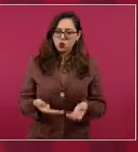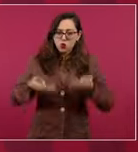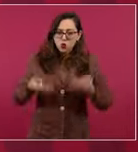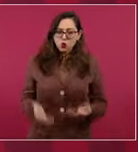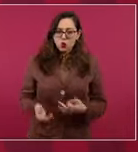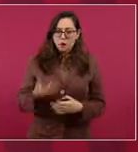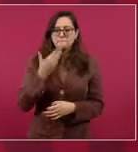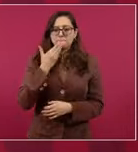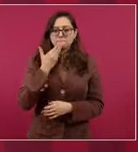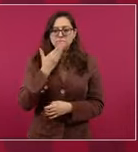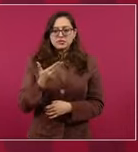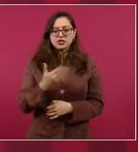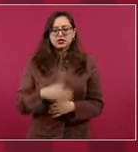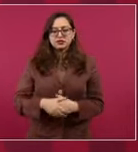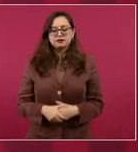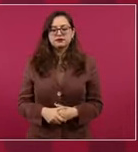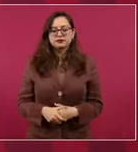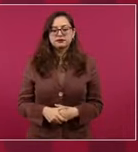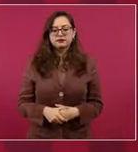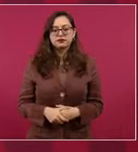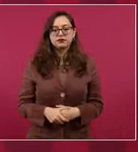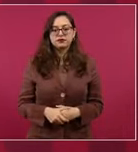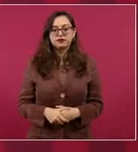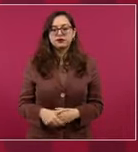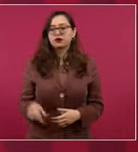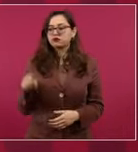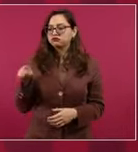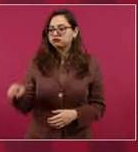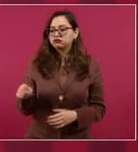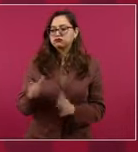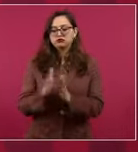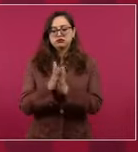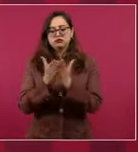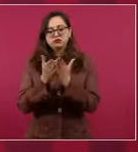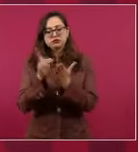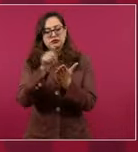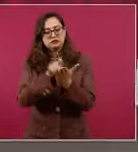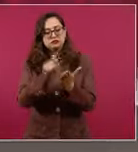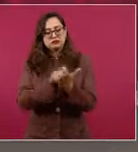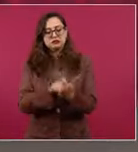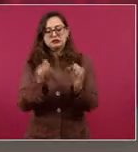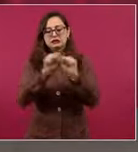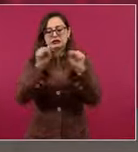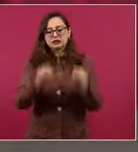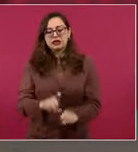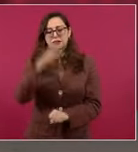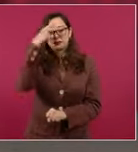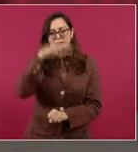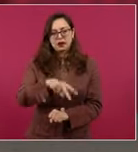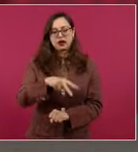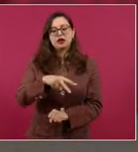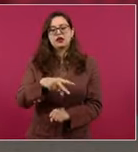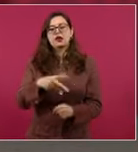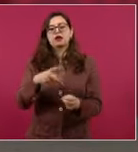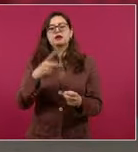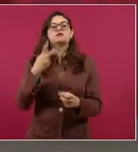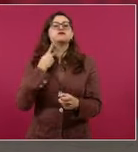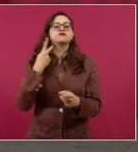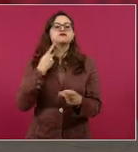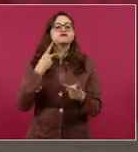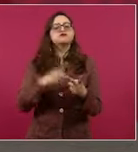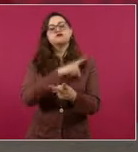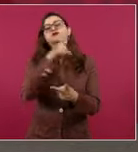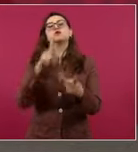el creador de libros como El sistema político mexicano, La política de masas, el